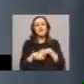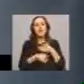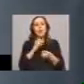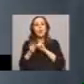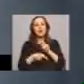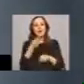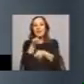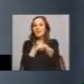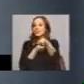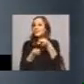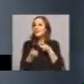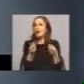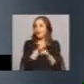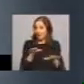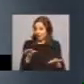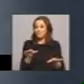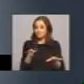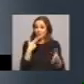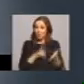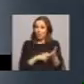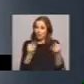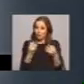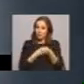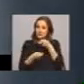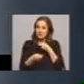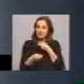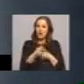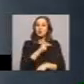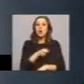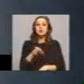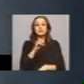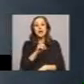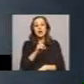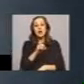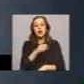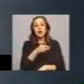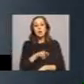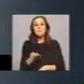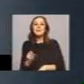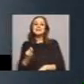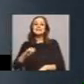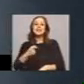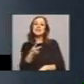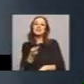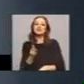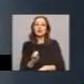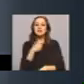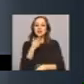vendía a los niños. Decía bien, vendía niños en los años 80 a 1 millón de pesetas la unidad, podría decirse. Tenía montada